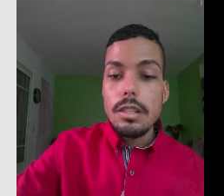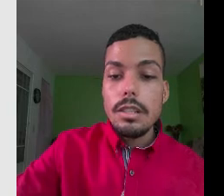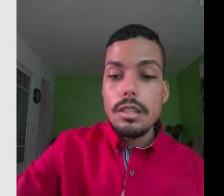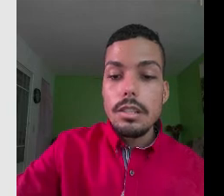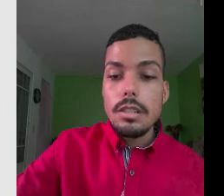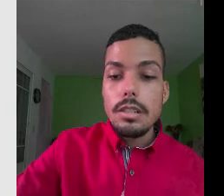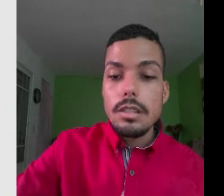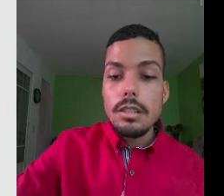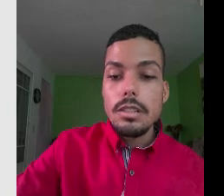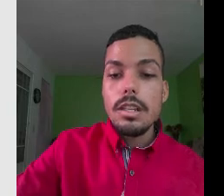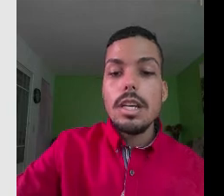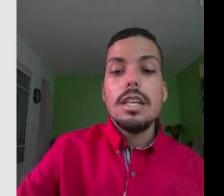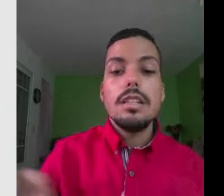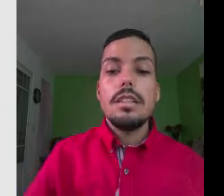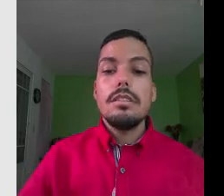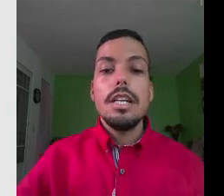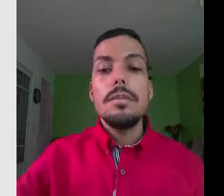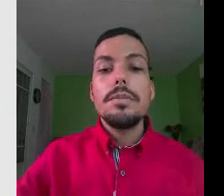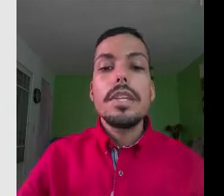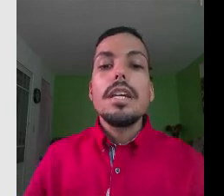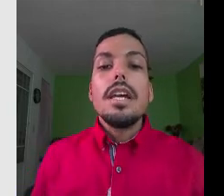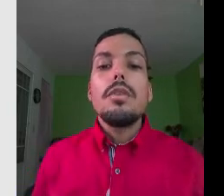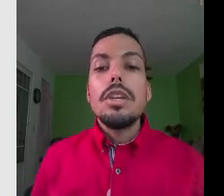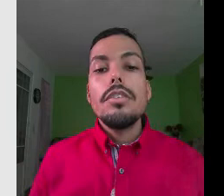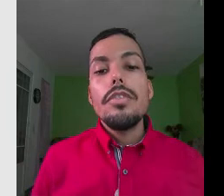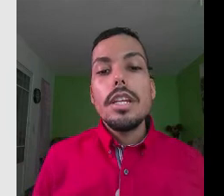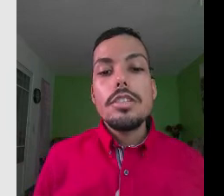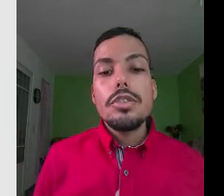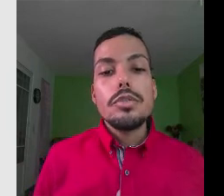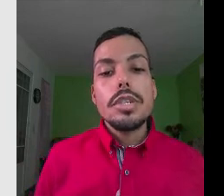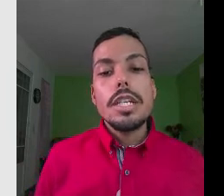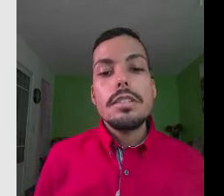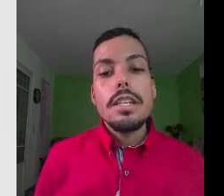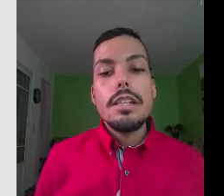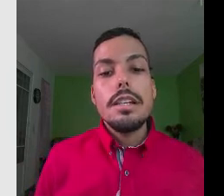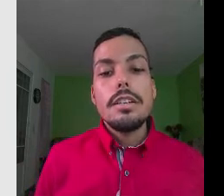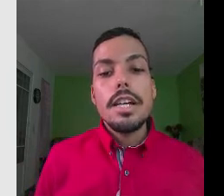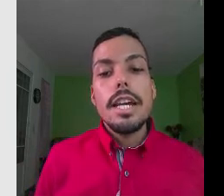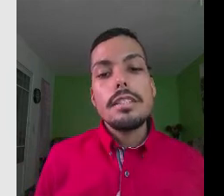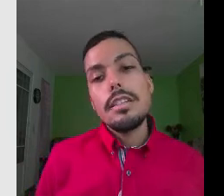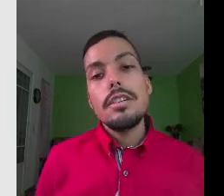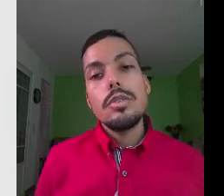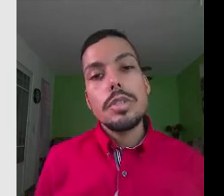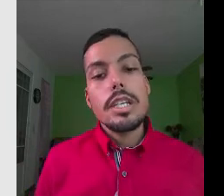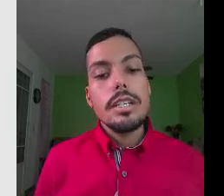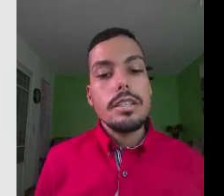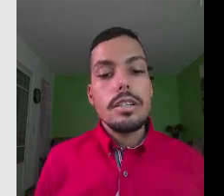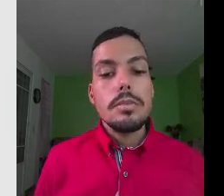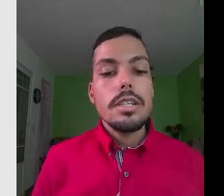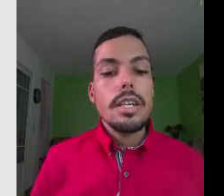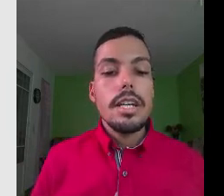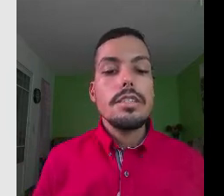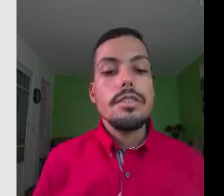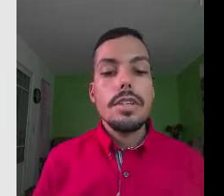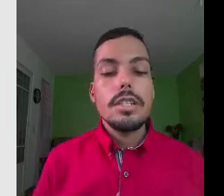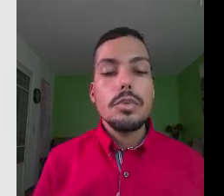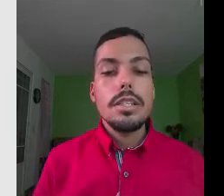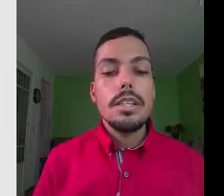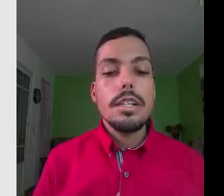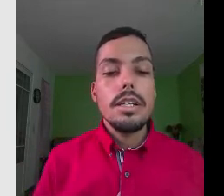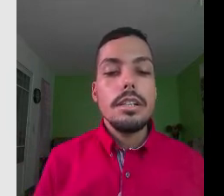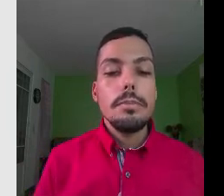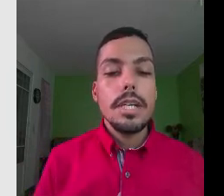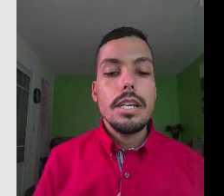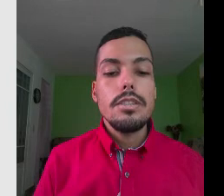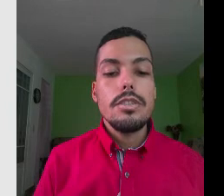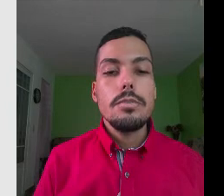Y ahí está, ¿verdad? And when you finish to trace the letter X in lowercase and uppercase, you finish with